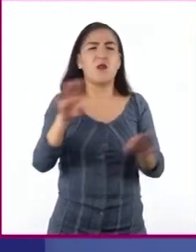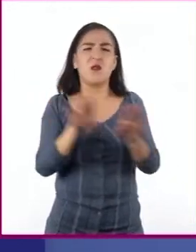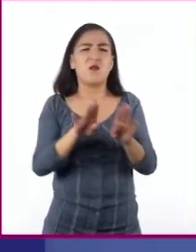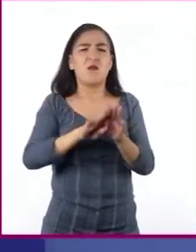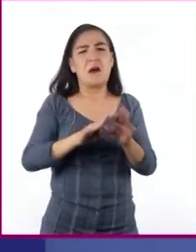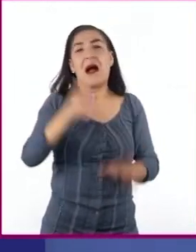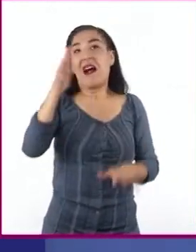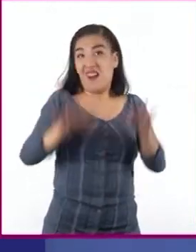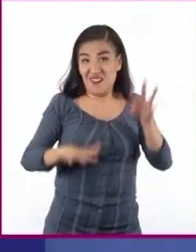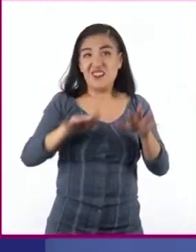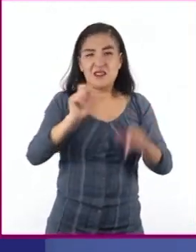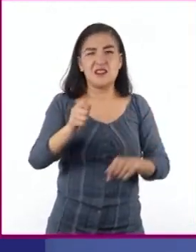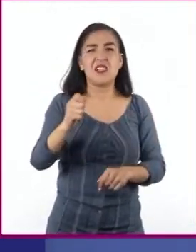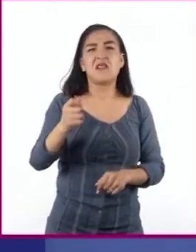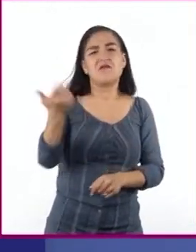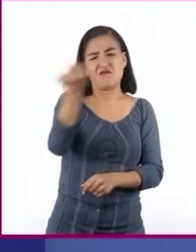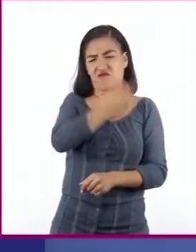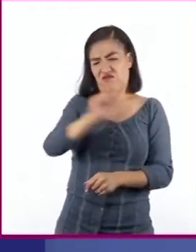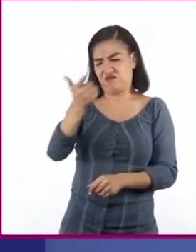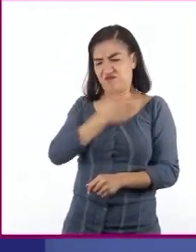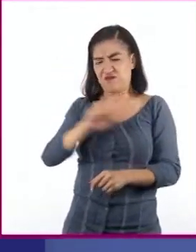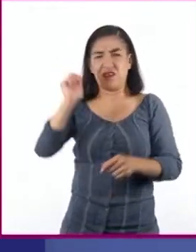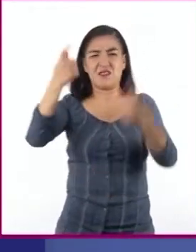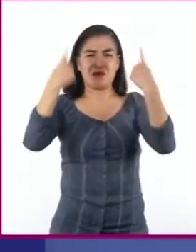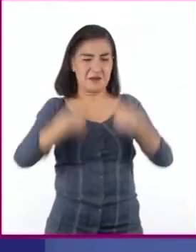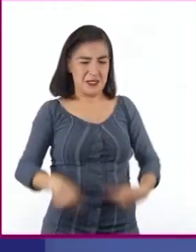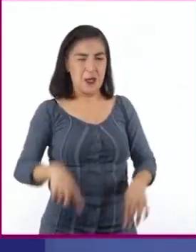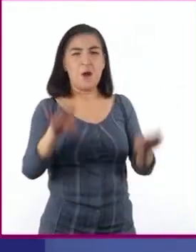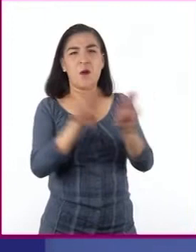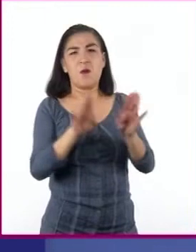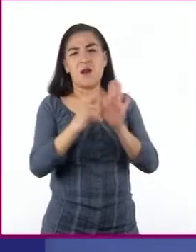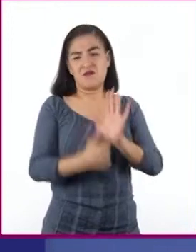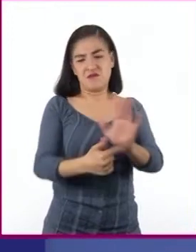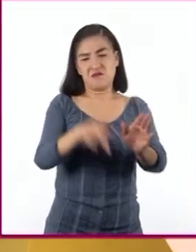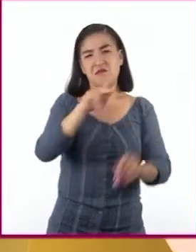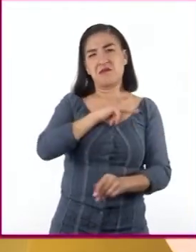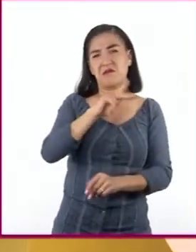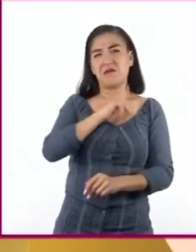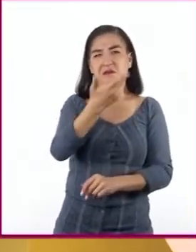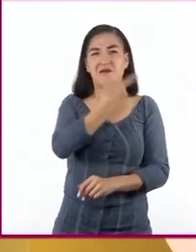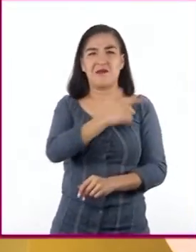o características sociales que nos identifican como personas.